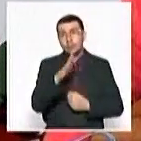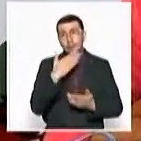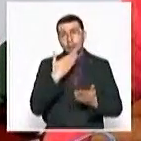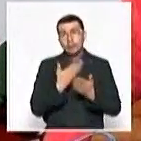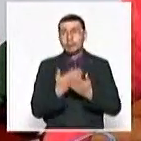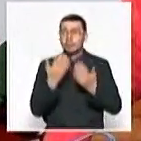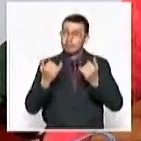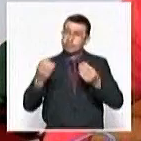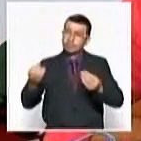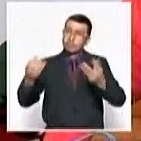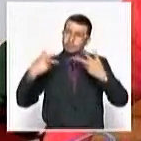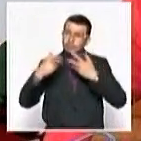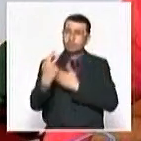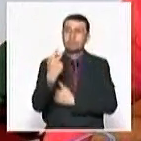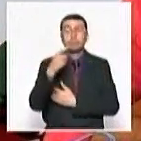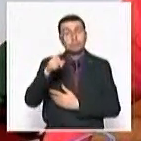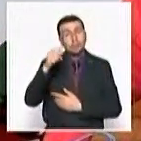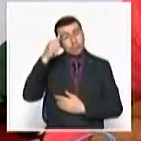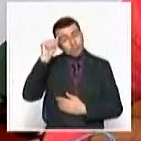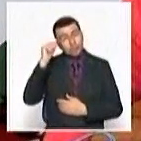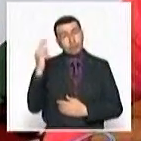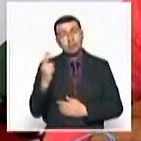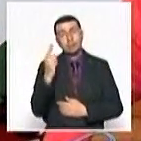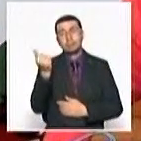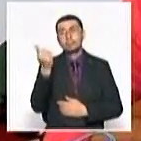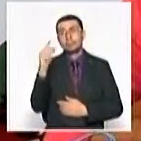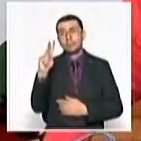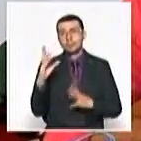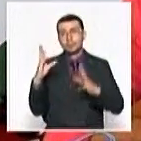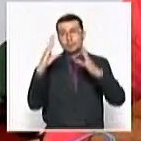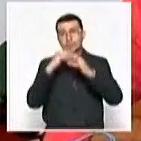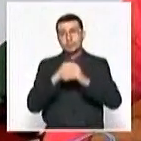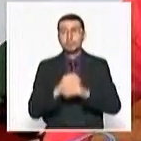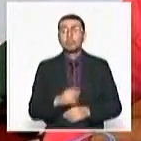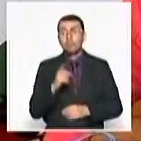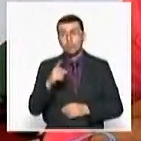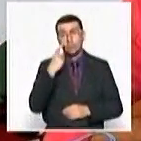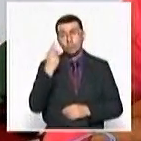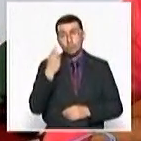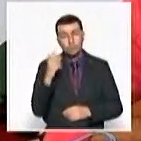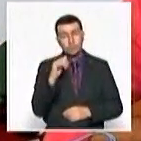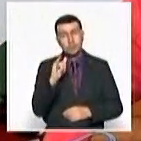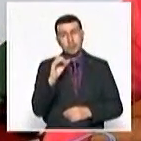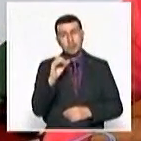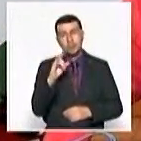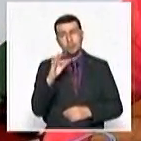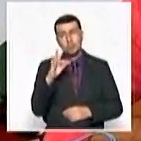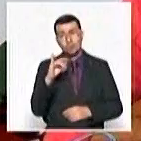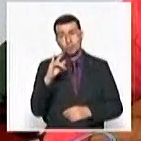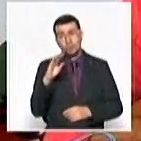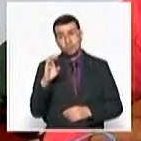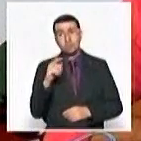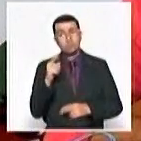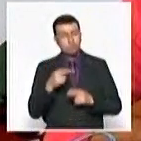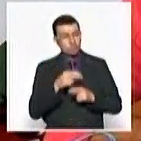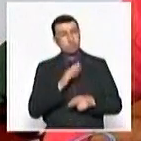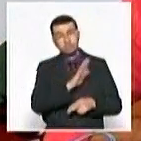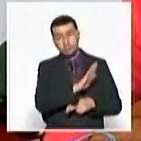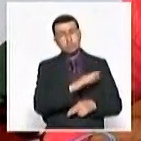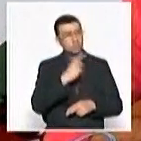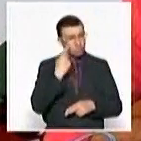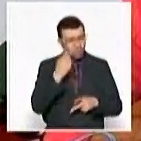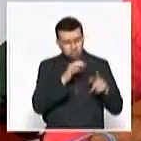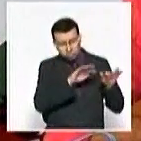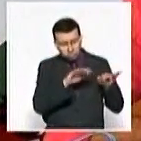espacio. No olviden remisión a las 12 de la noche. Búsquenos en YouTube buscando Jorge Enrique Rojas Quiseno, que hacemos un